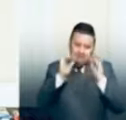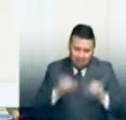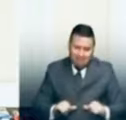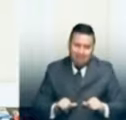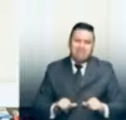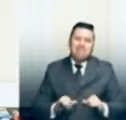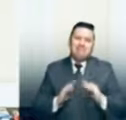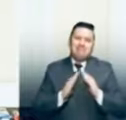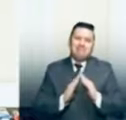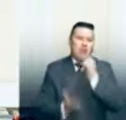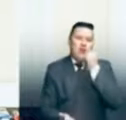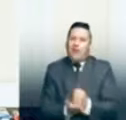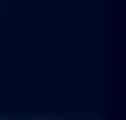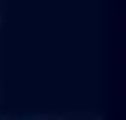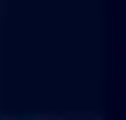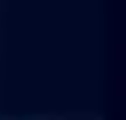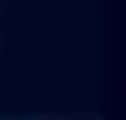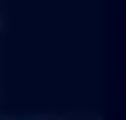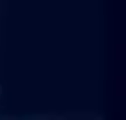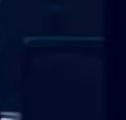preventivo obligatorio.